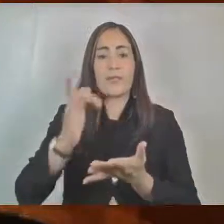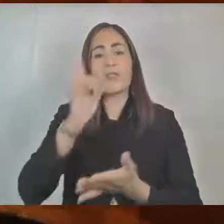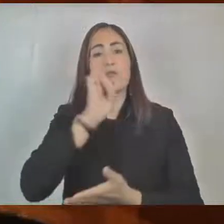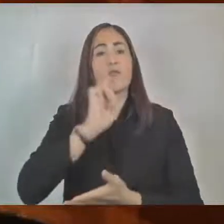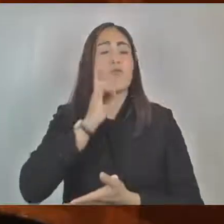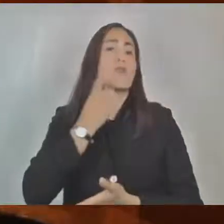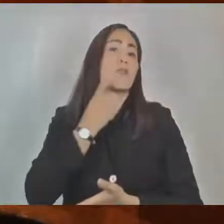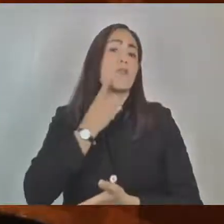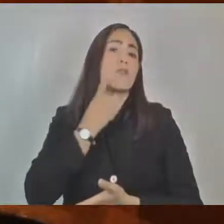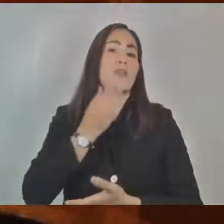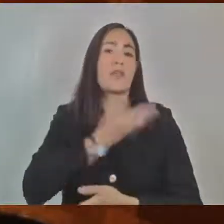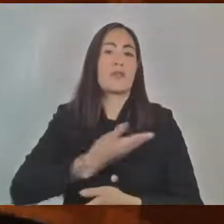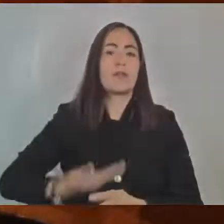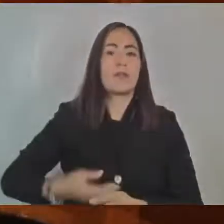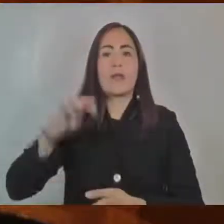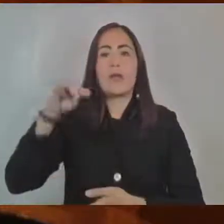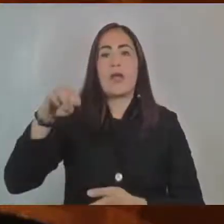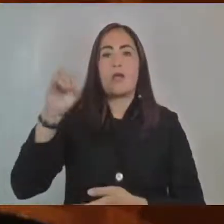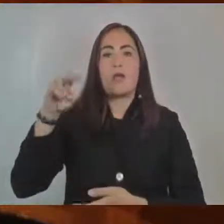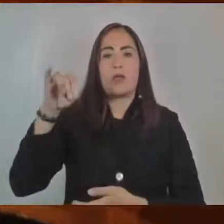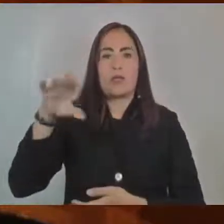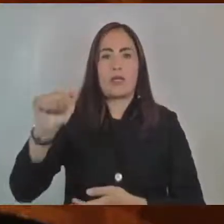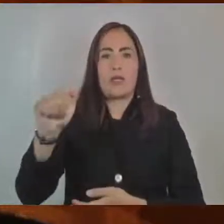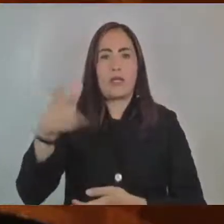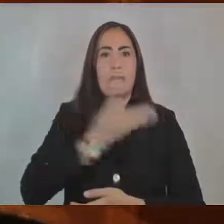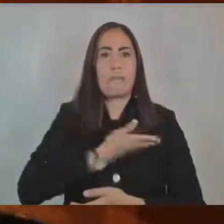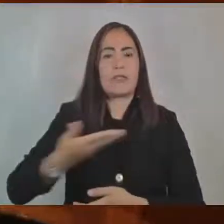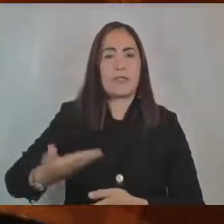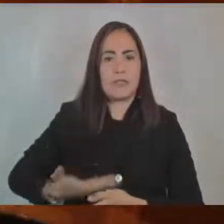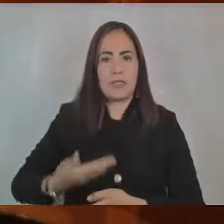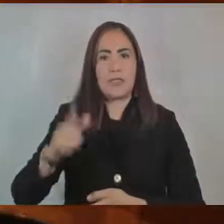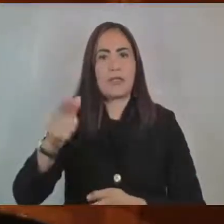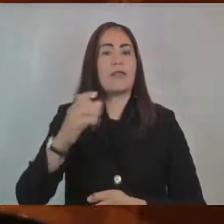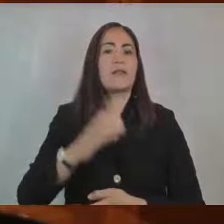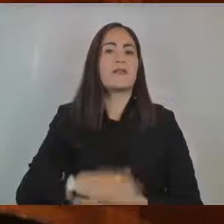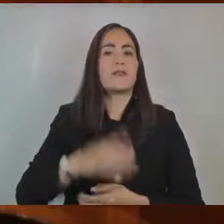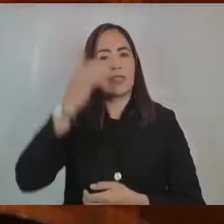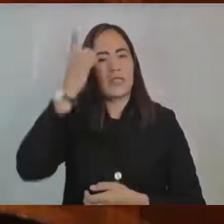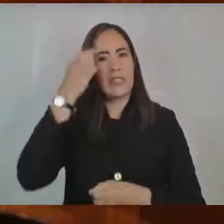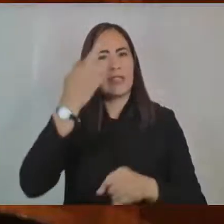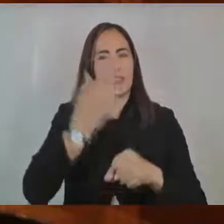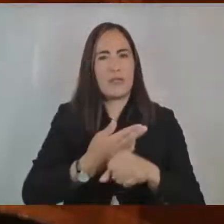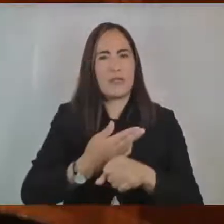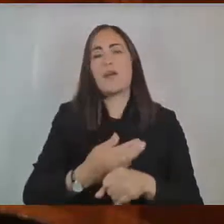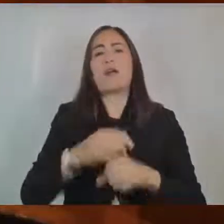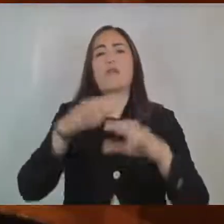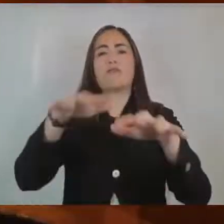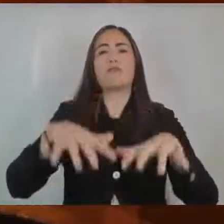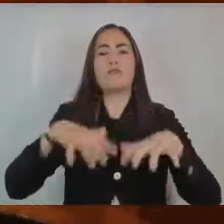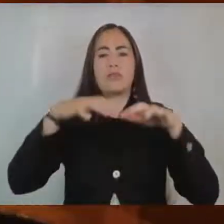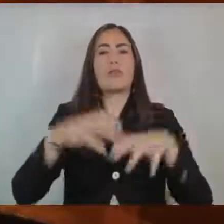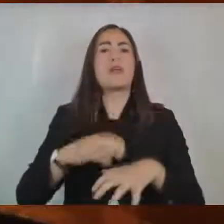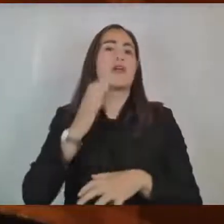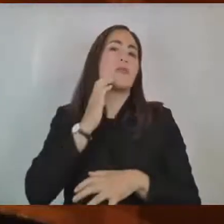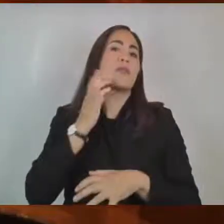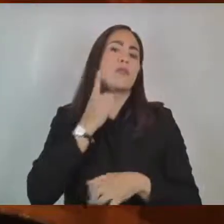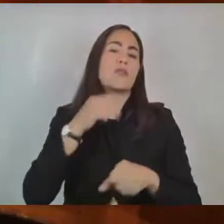Gracias, diputada presidenta. Mónica Angélica Álvarez Nember, presidenta de la directiva de la 60ª